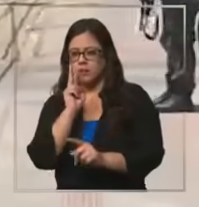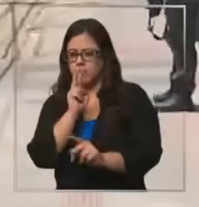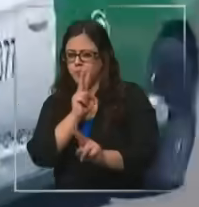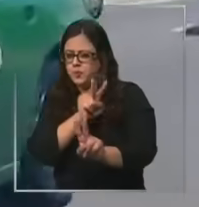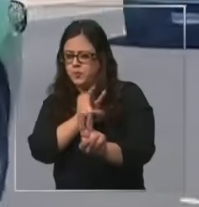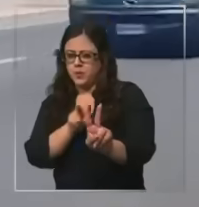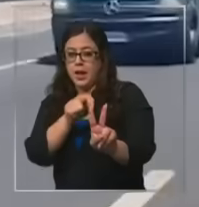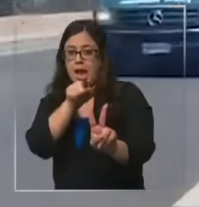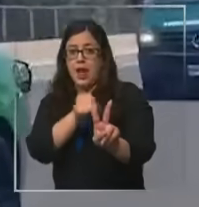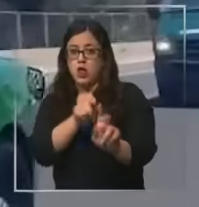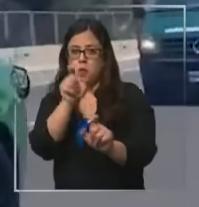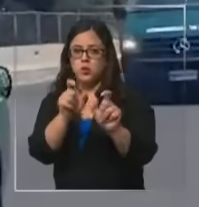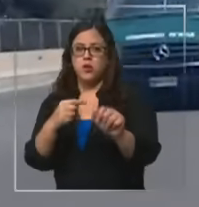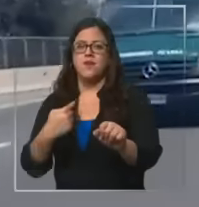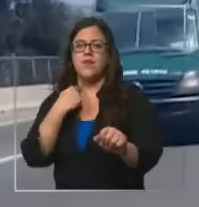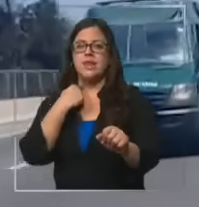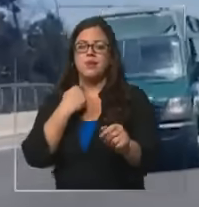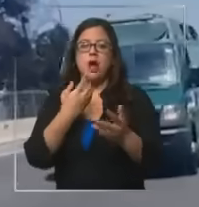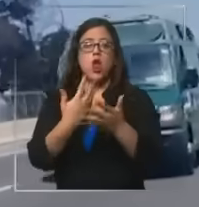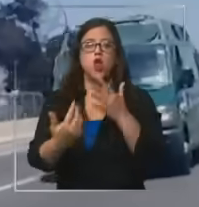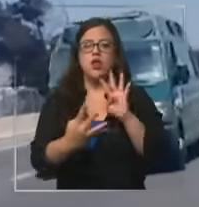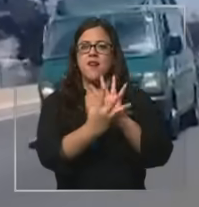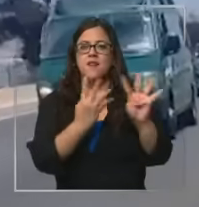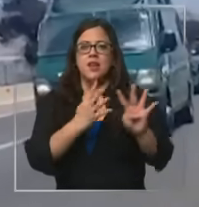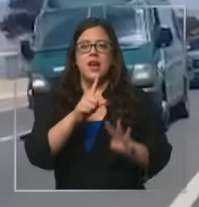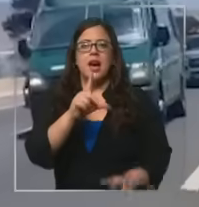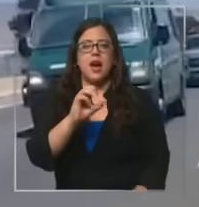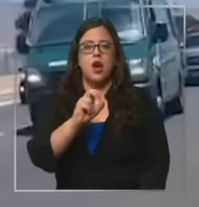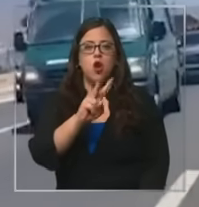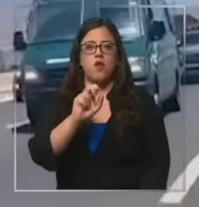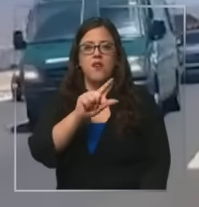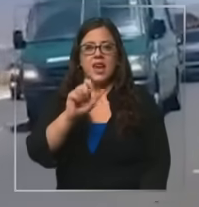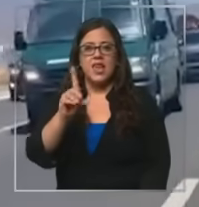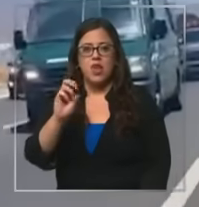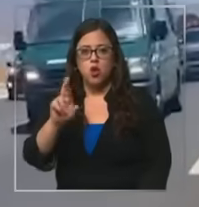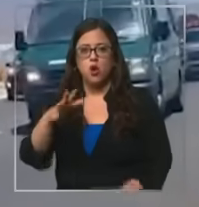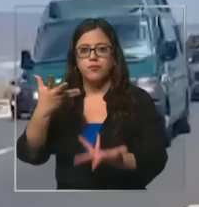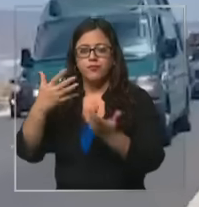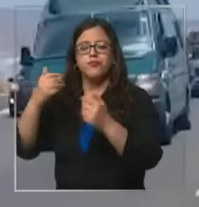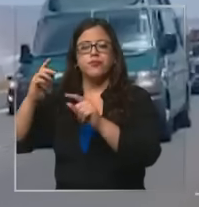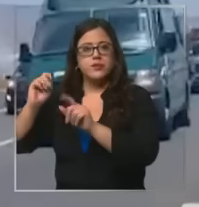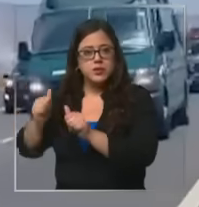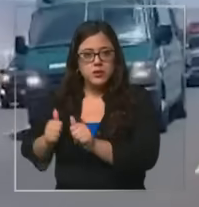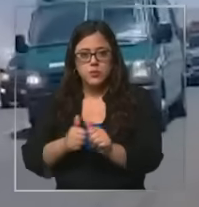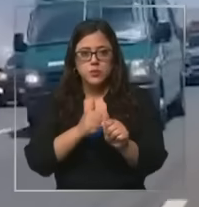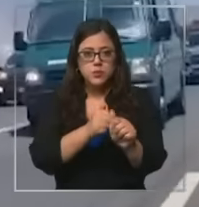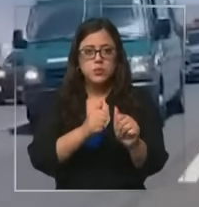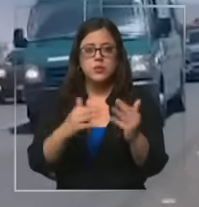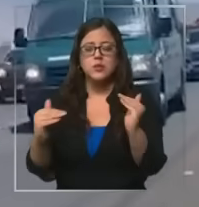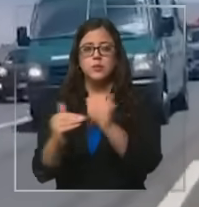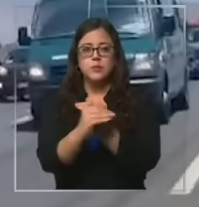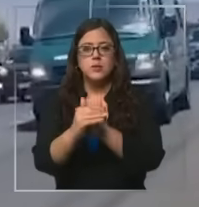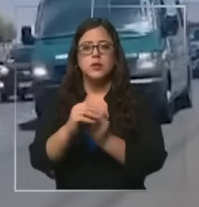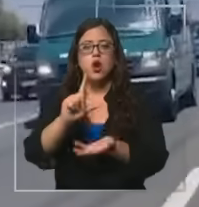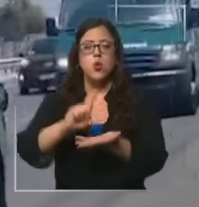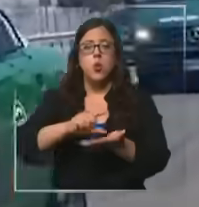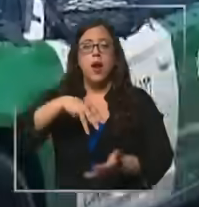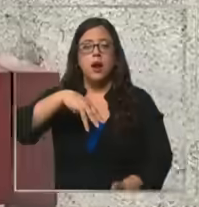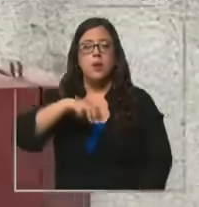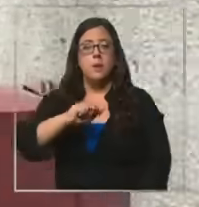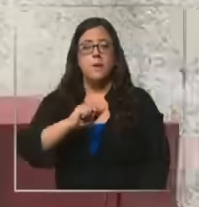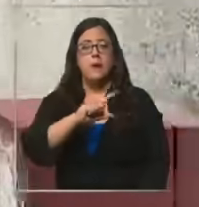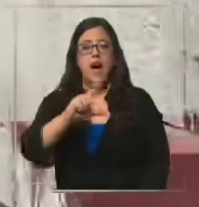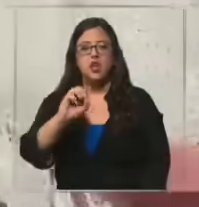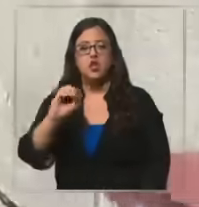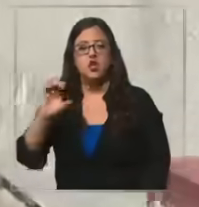a las víctimas en la Feria Lo Valledor. Luego los habrían seguido y en la carretera de la Fruta, a la altura de Mayoa. Básicamente lo que estos